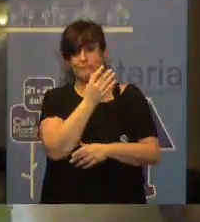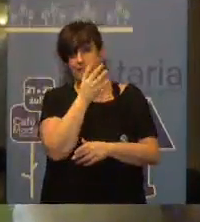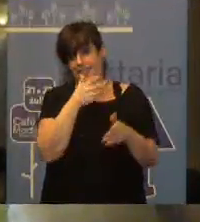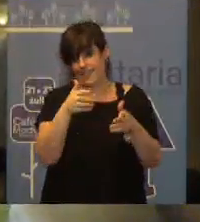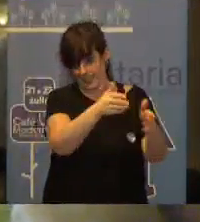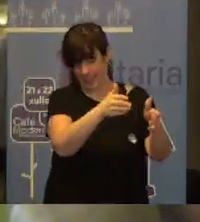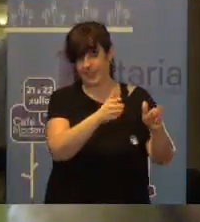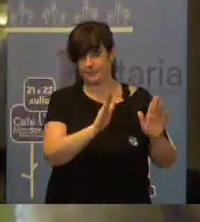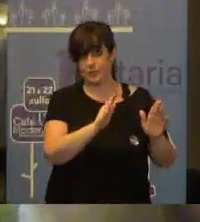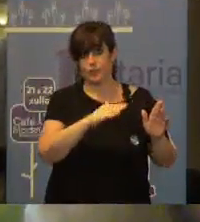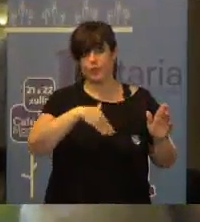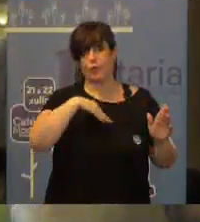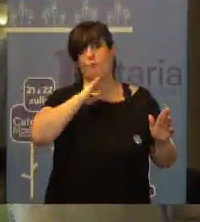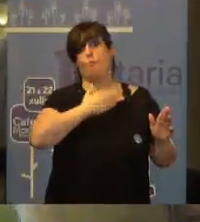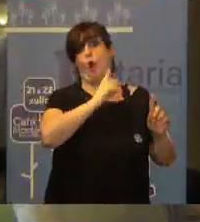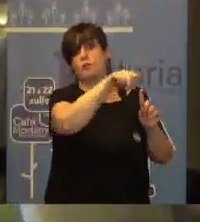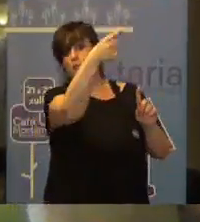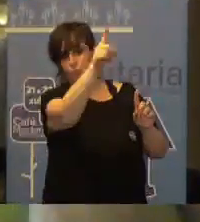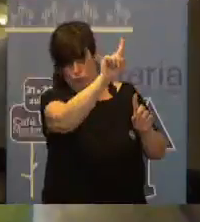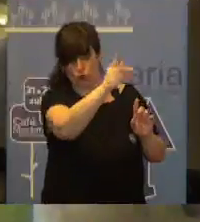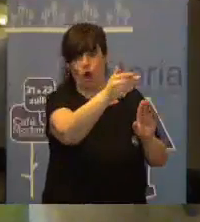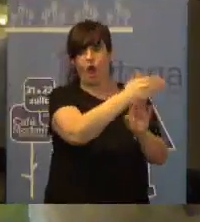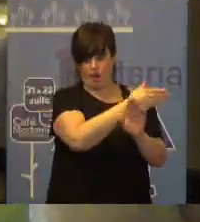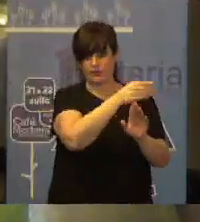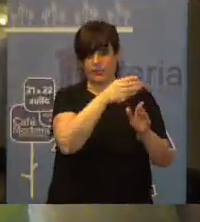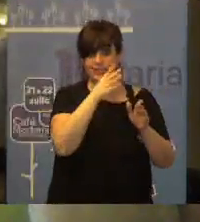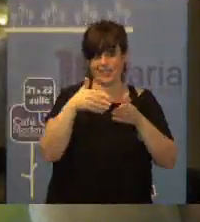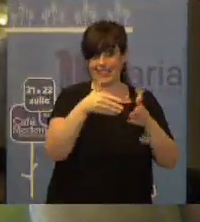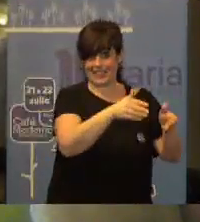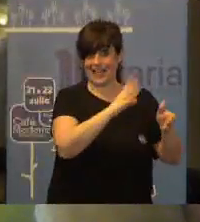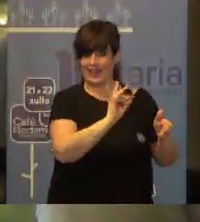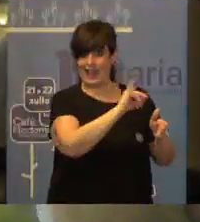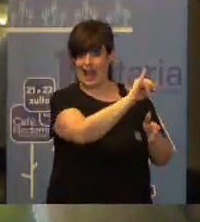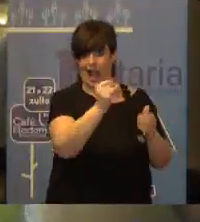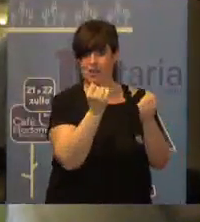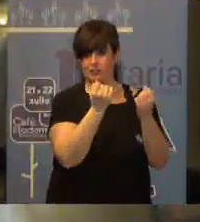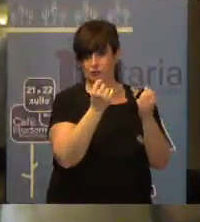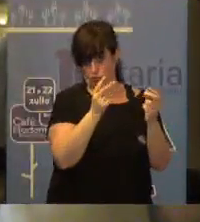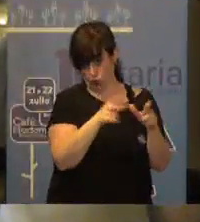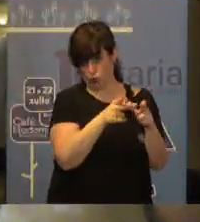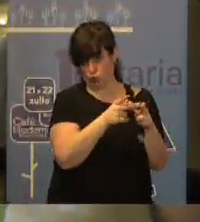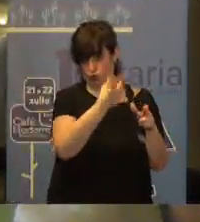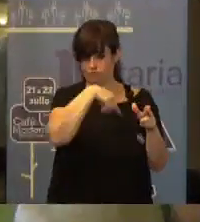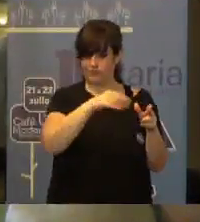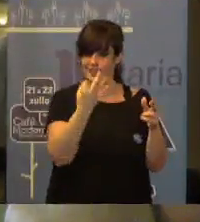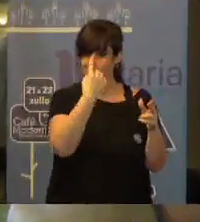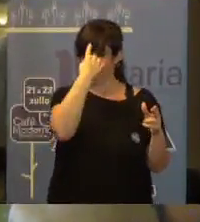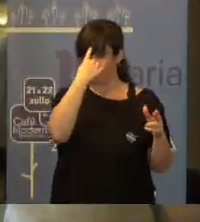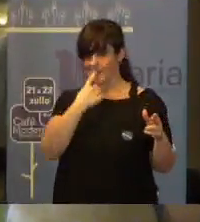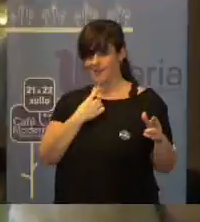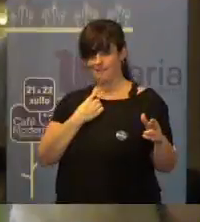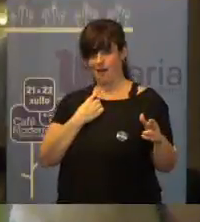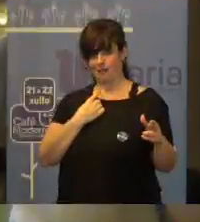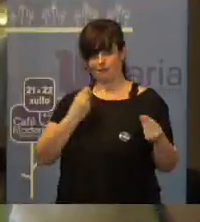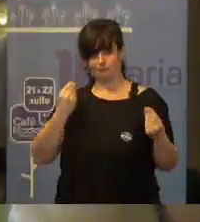non despois de Moaña, están na ría, e temos que aparentar que a xente teña